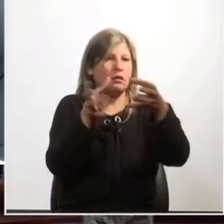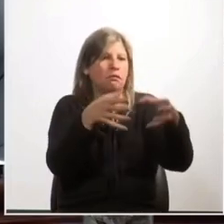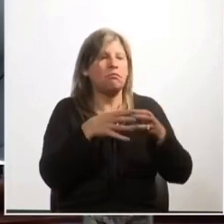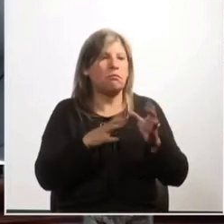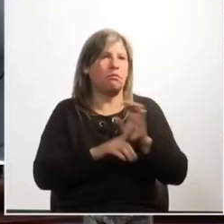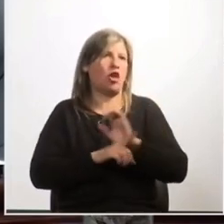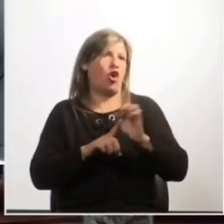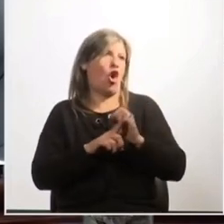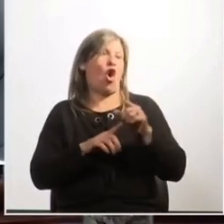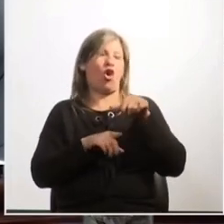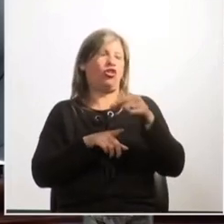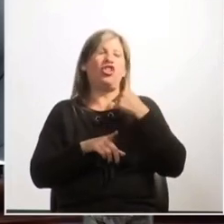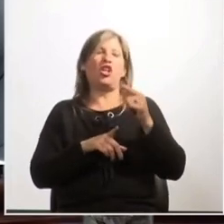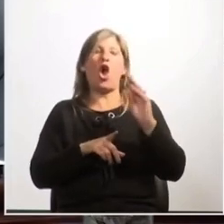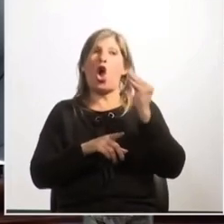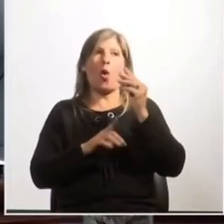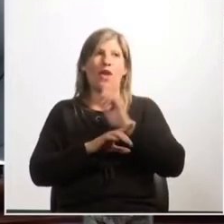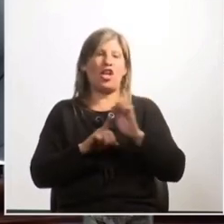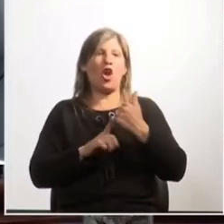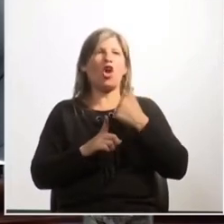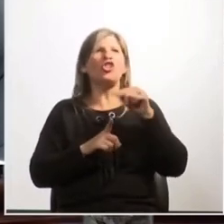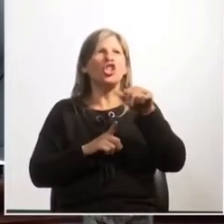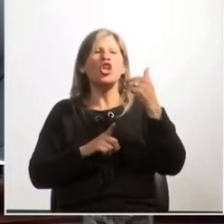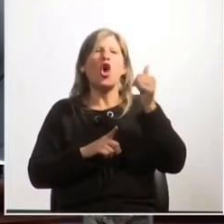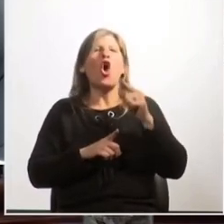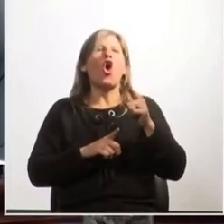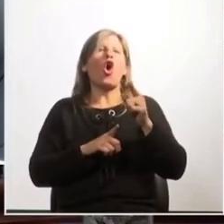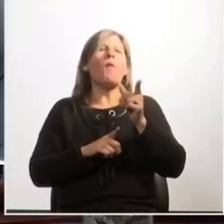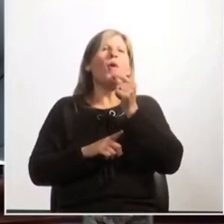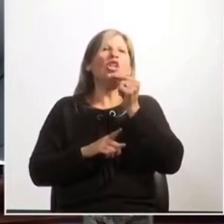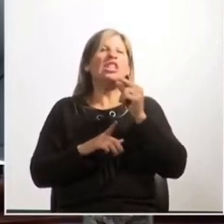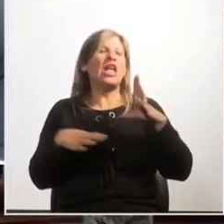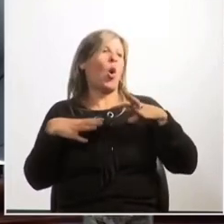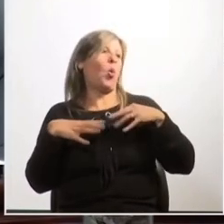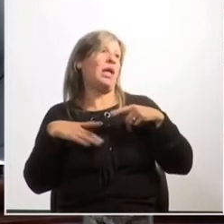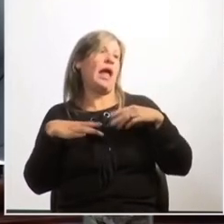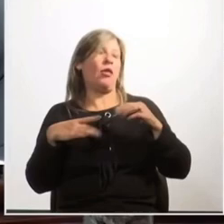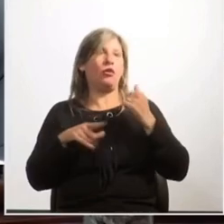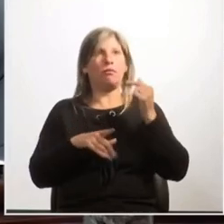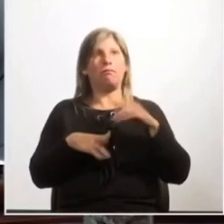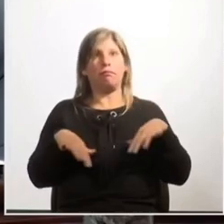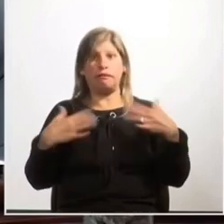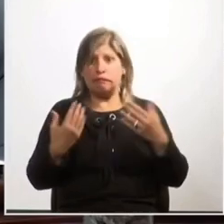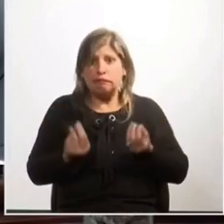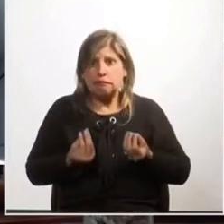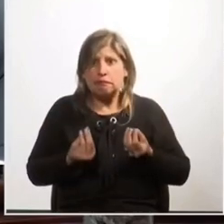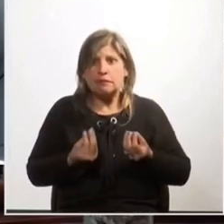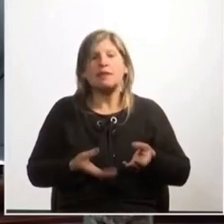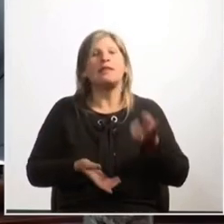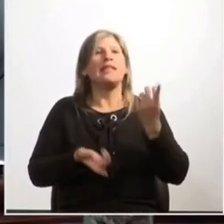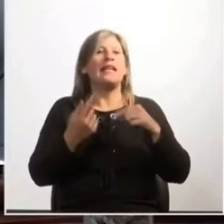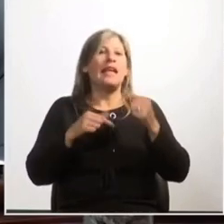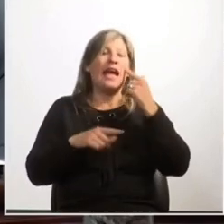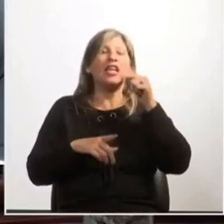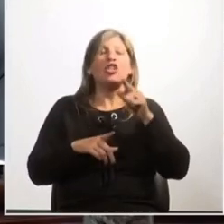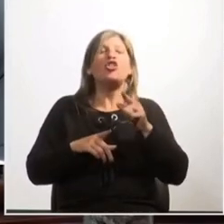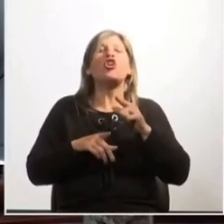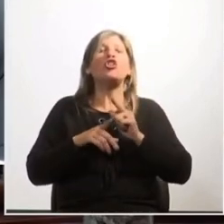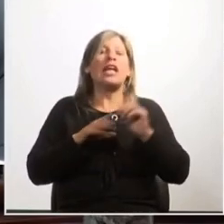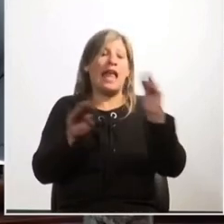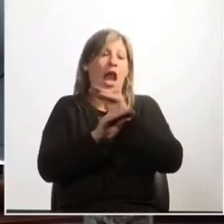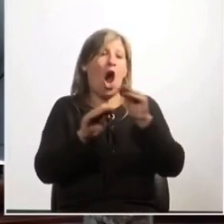da con jóvenes, sino con retirados policiales. Vaya paradoja. Es que el ajuste fiscal